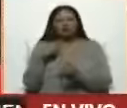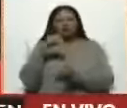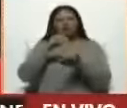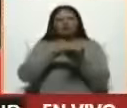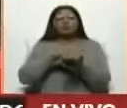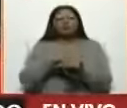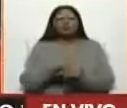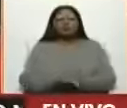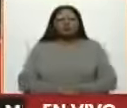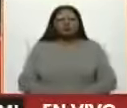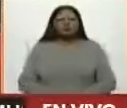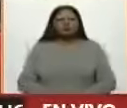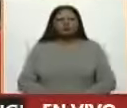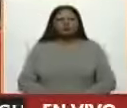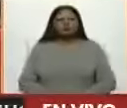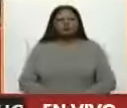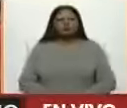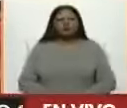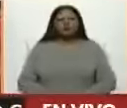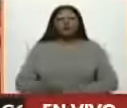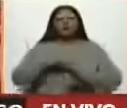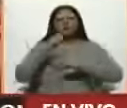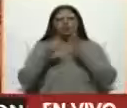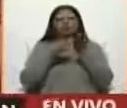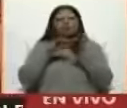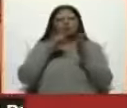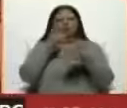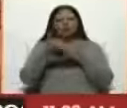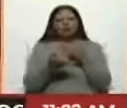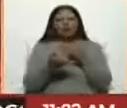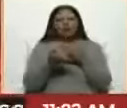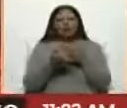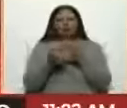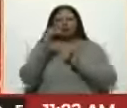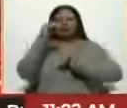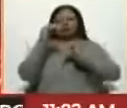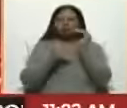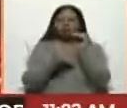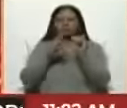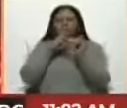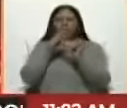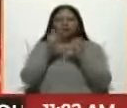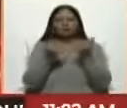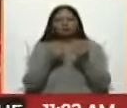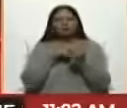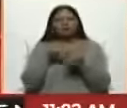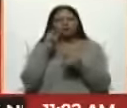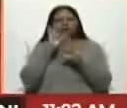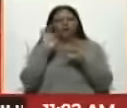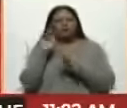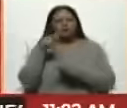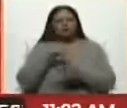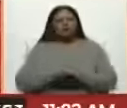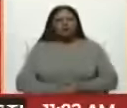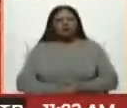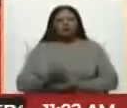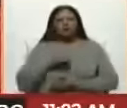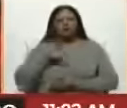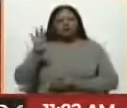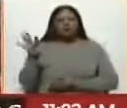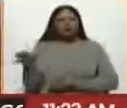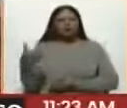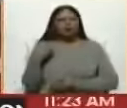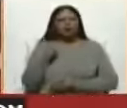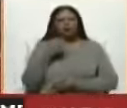aplicaron por completo el plan para desestabilizar, para que el país entrara en